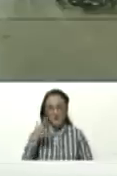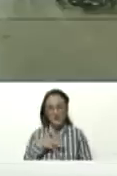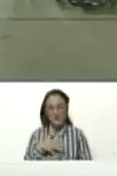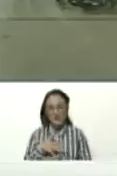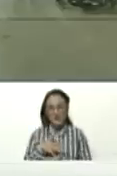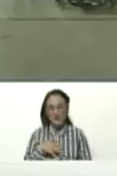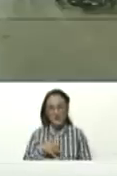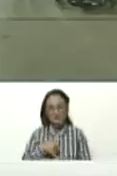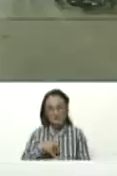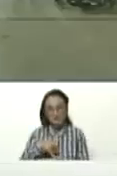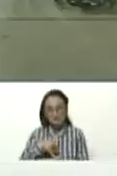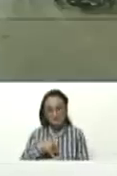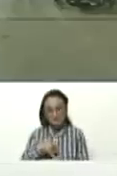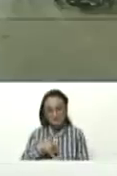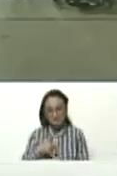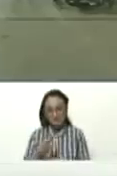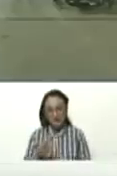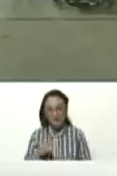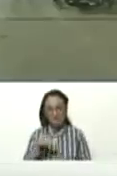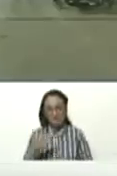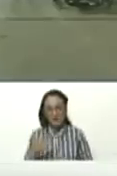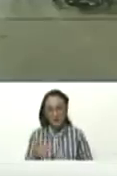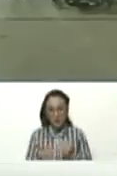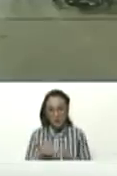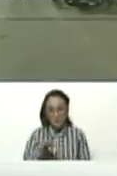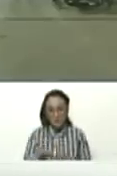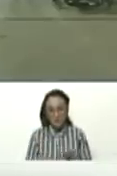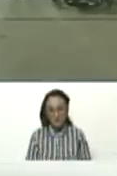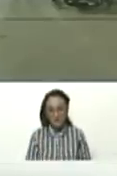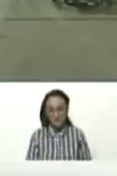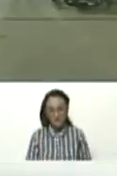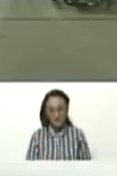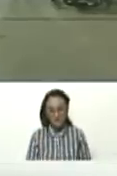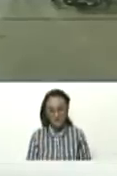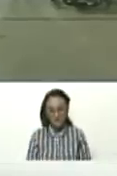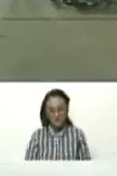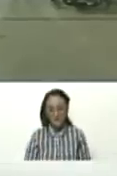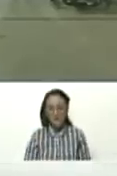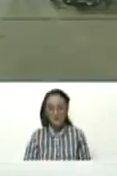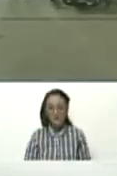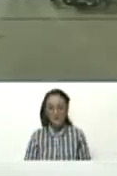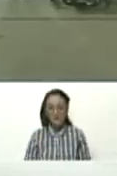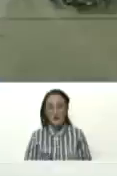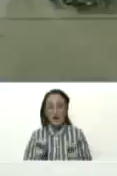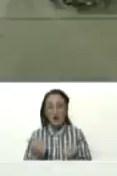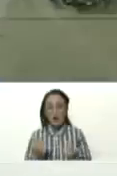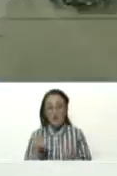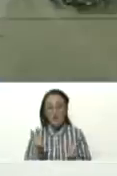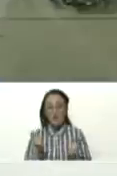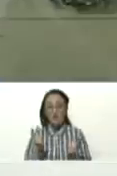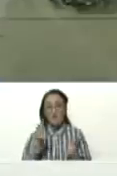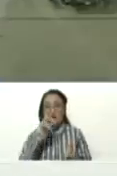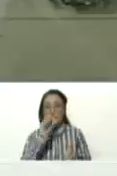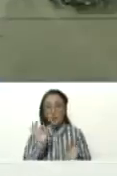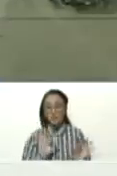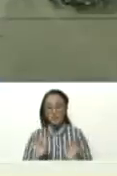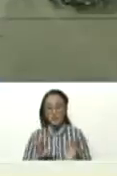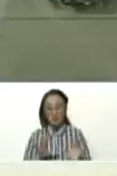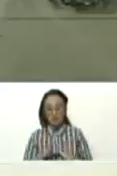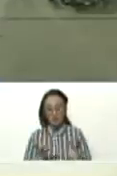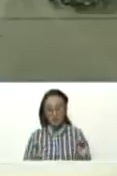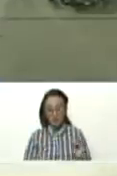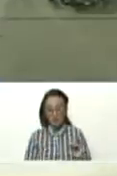debilidades y para echar a andar. Aquí vamos hacia una nueva época. Prepárense todos.